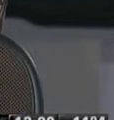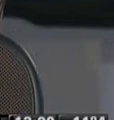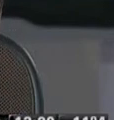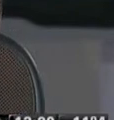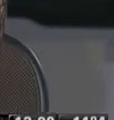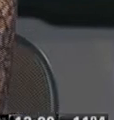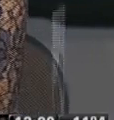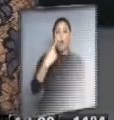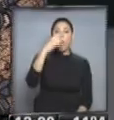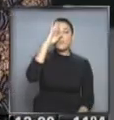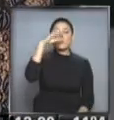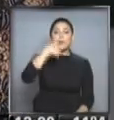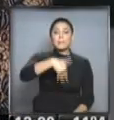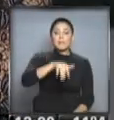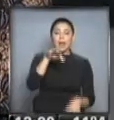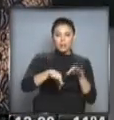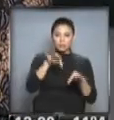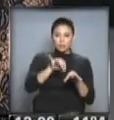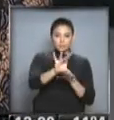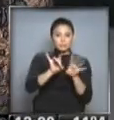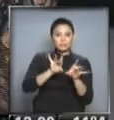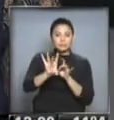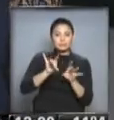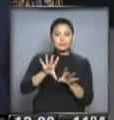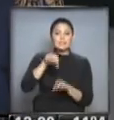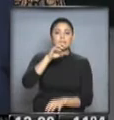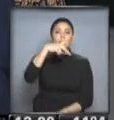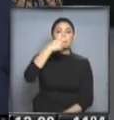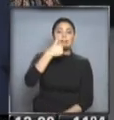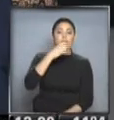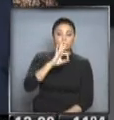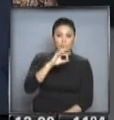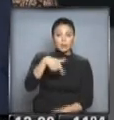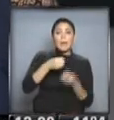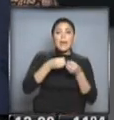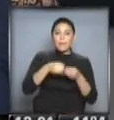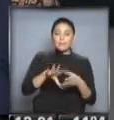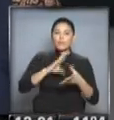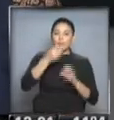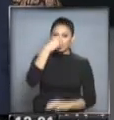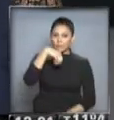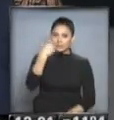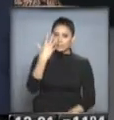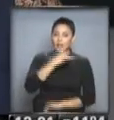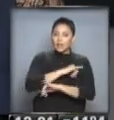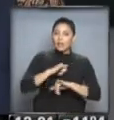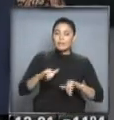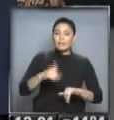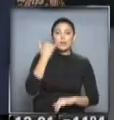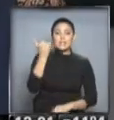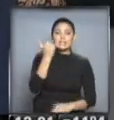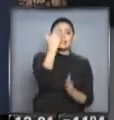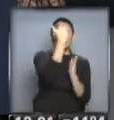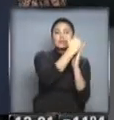Estamos a un mes de las primarias en nuestro país, que son abiertas, simultáneas y obligatorias. Comienzan formalmente las campañas, ya están